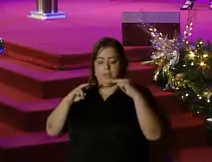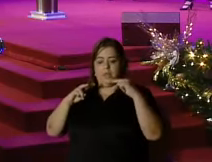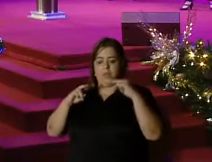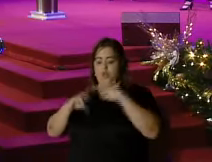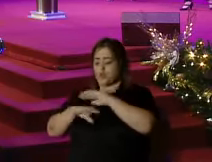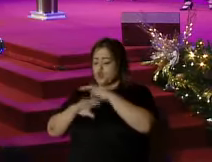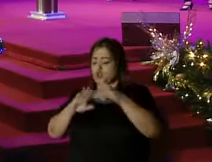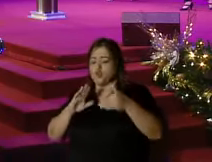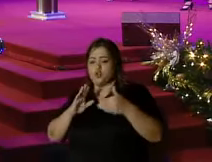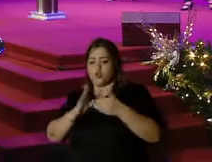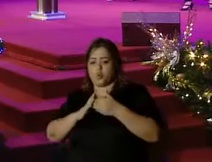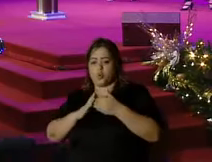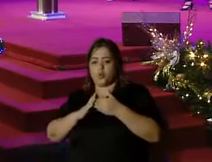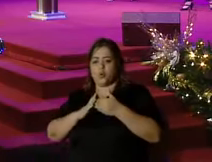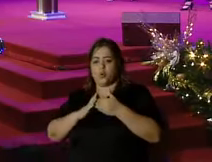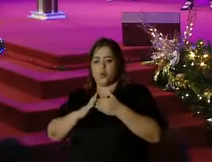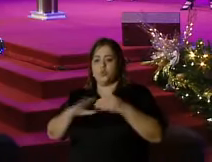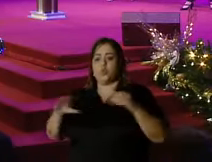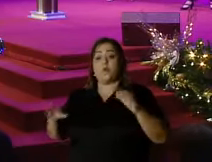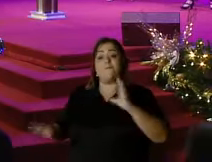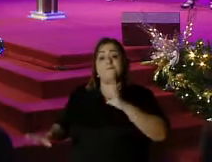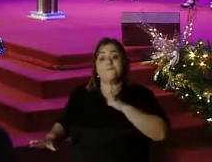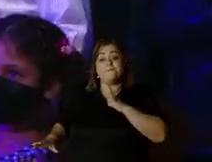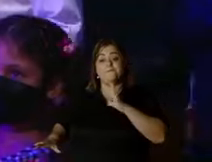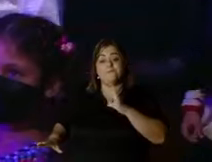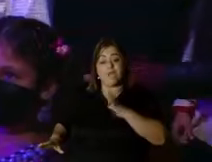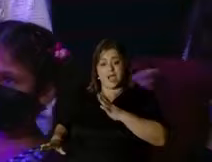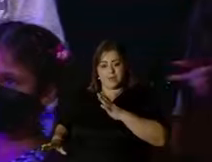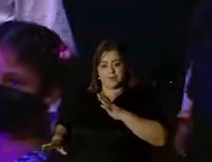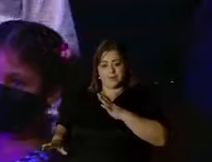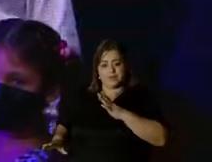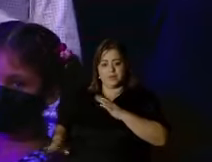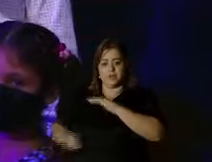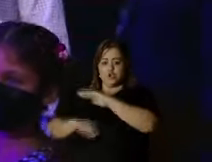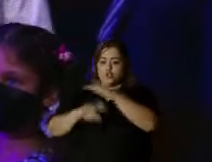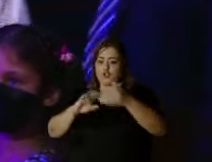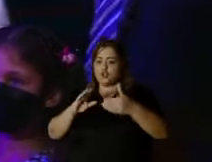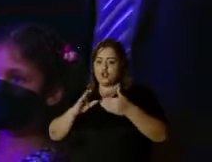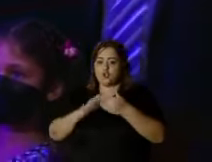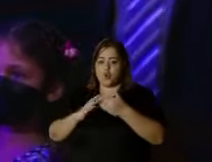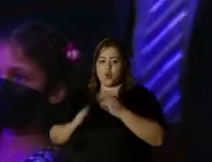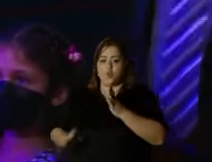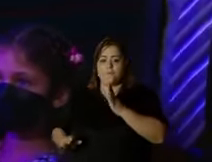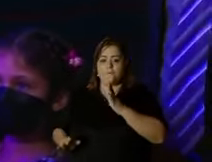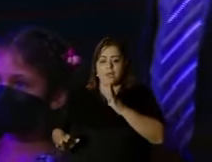todo va a estar bien.